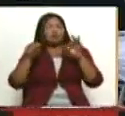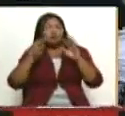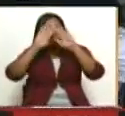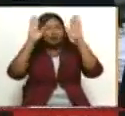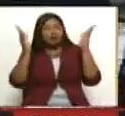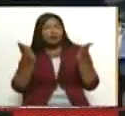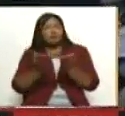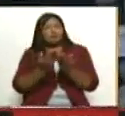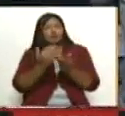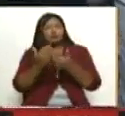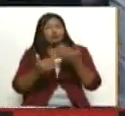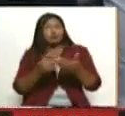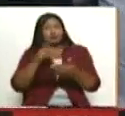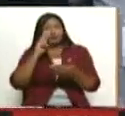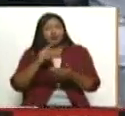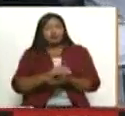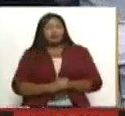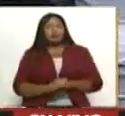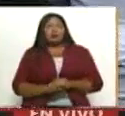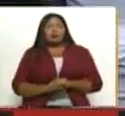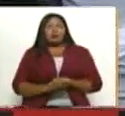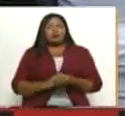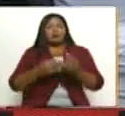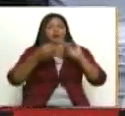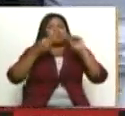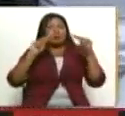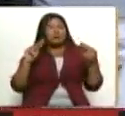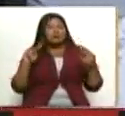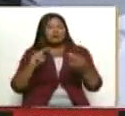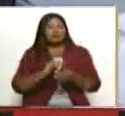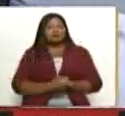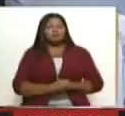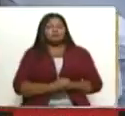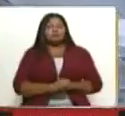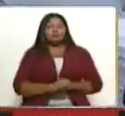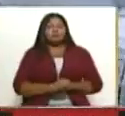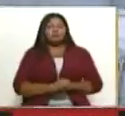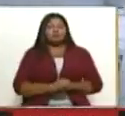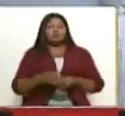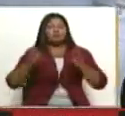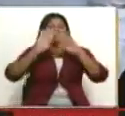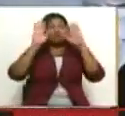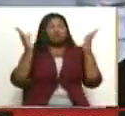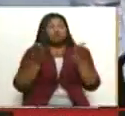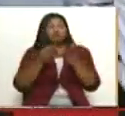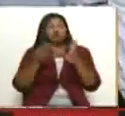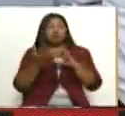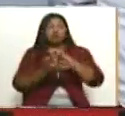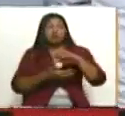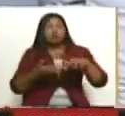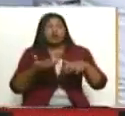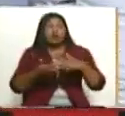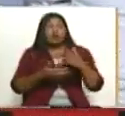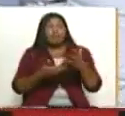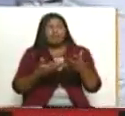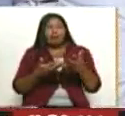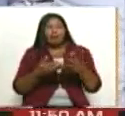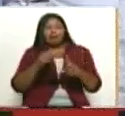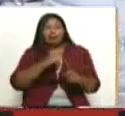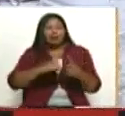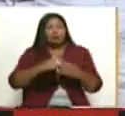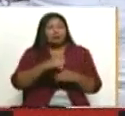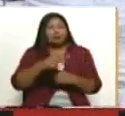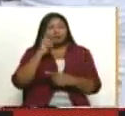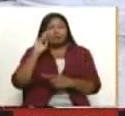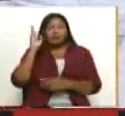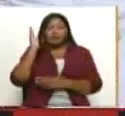grandes desafíos, es la paz. Un mundo con un desafío climático tremendo, que ve